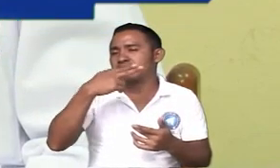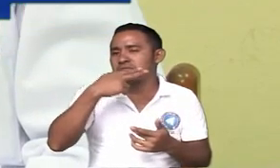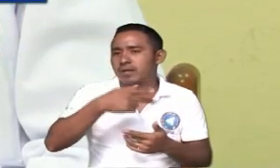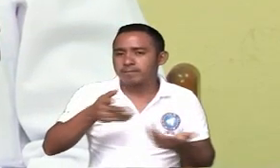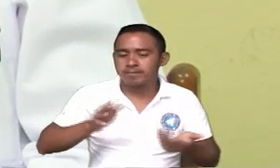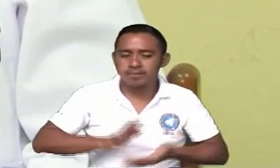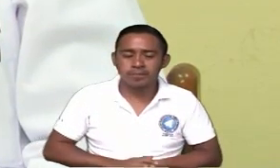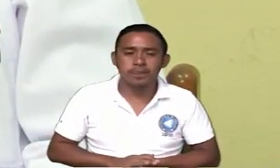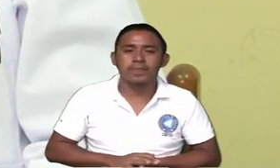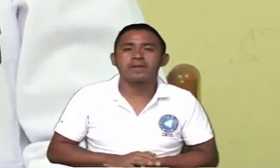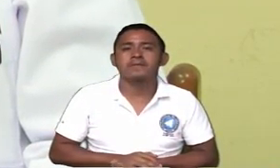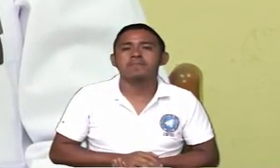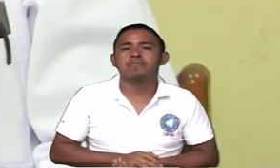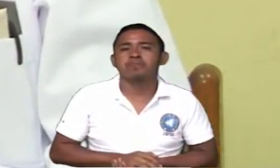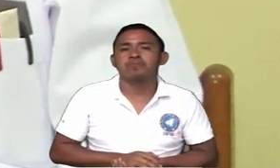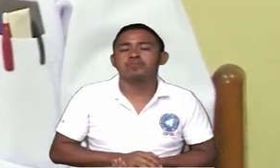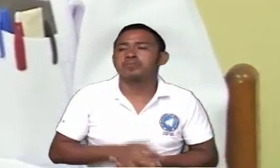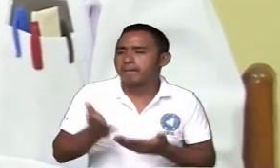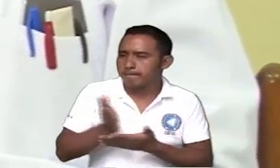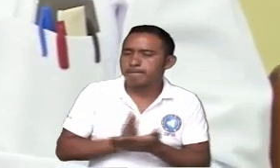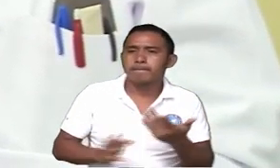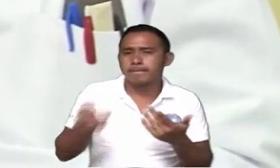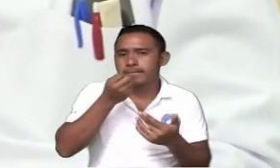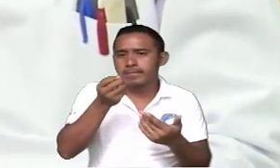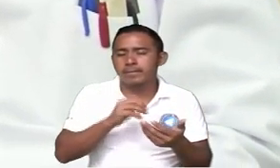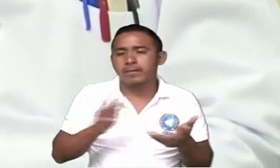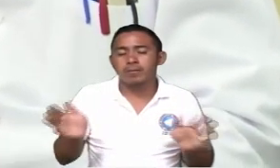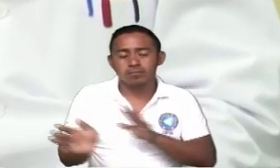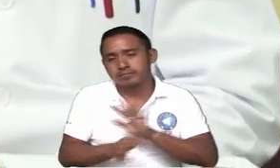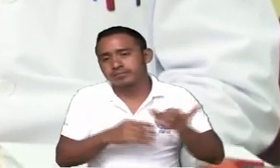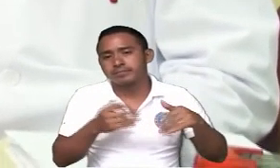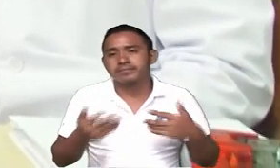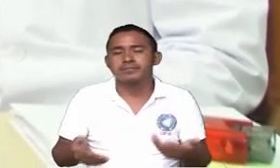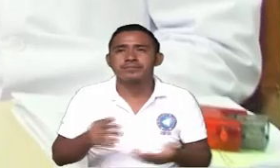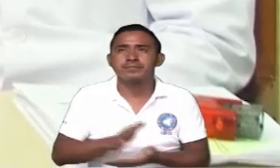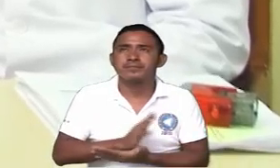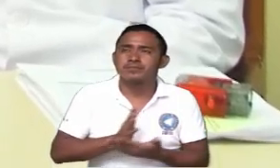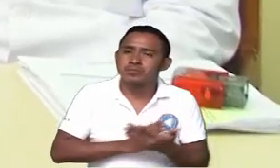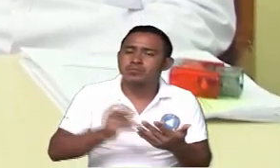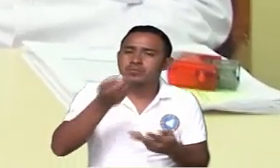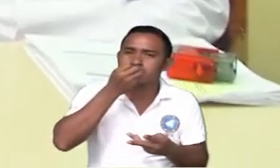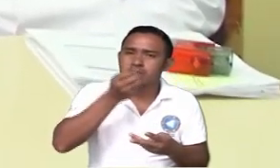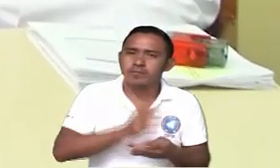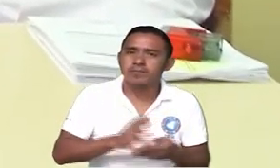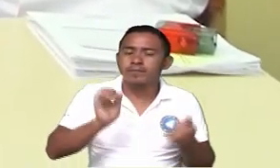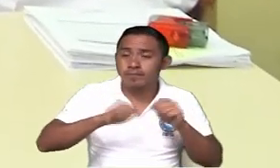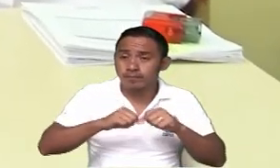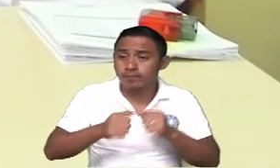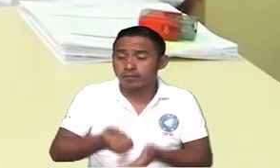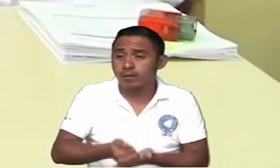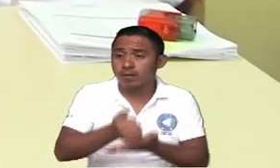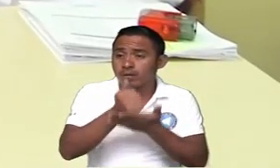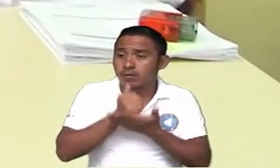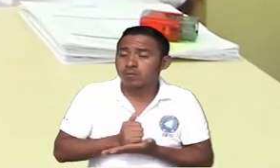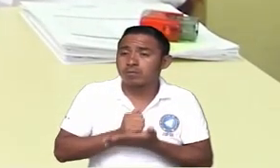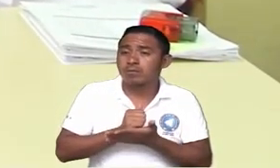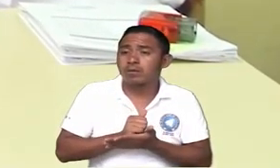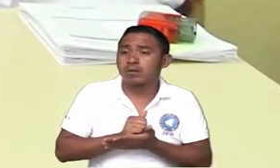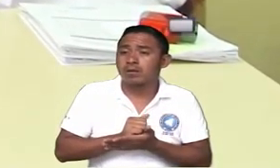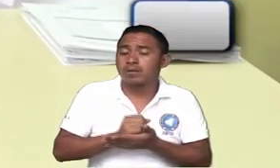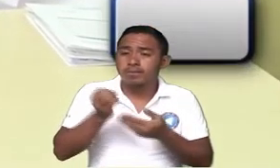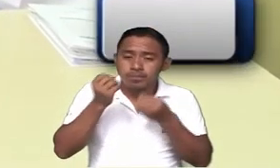Ahora, ¿cómo hay alimentos? Ahora hablando de lo contrario, hay alimentos que también pueden ayudar al aliento